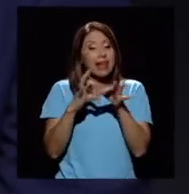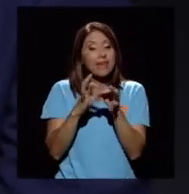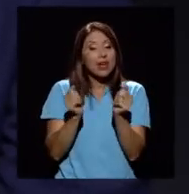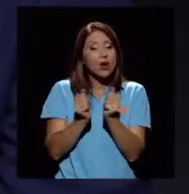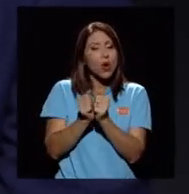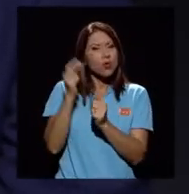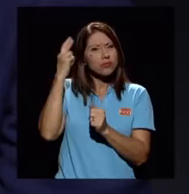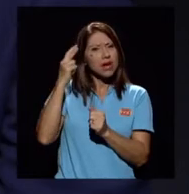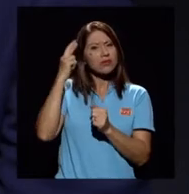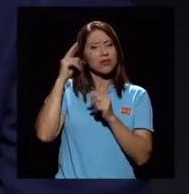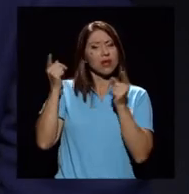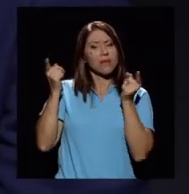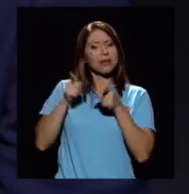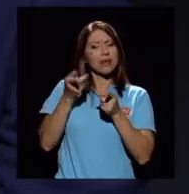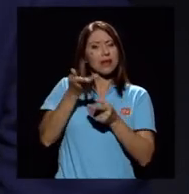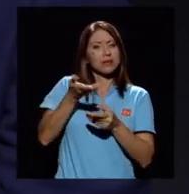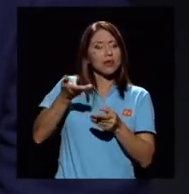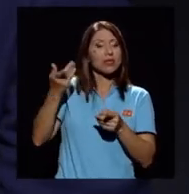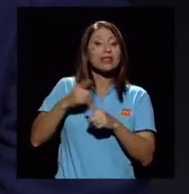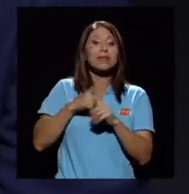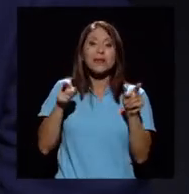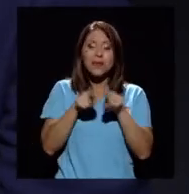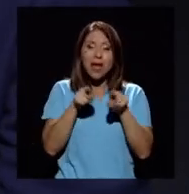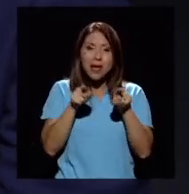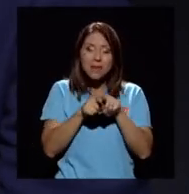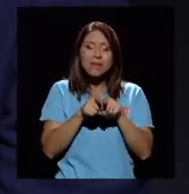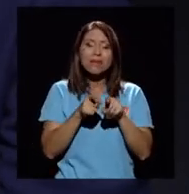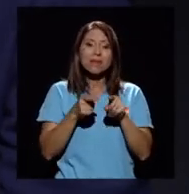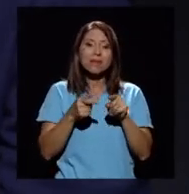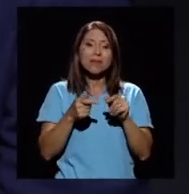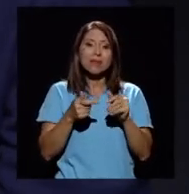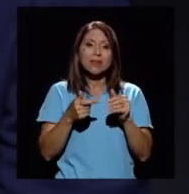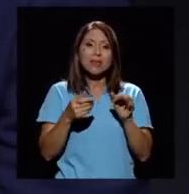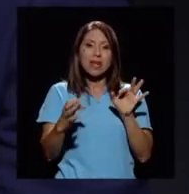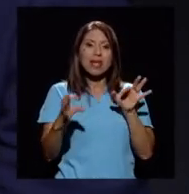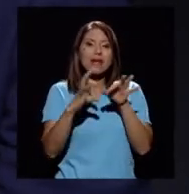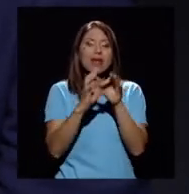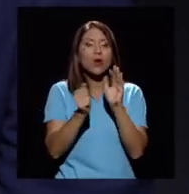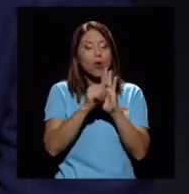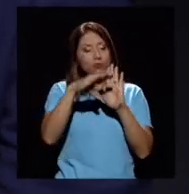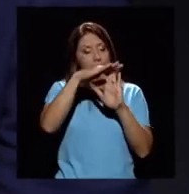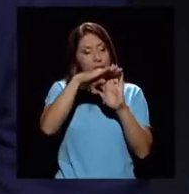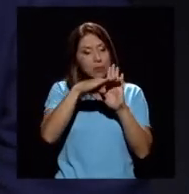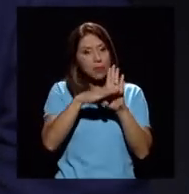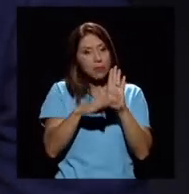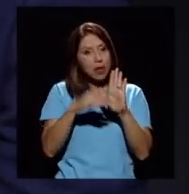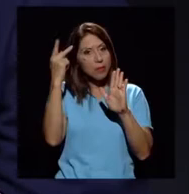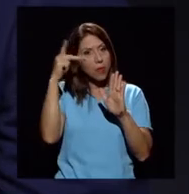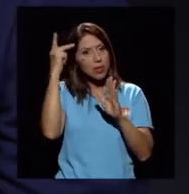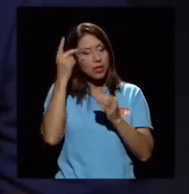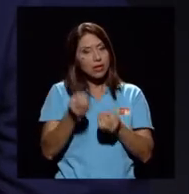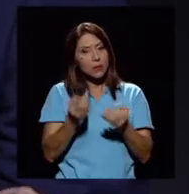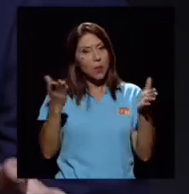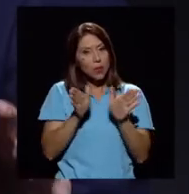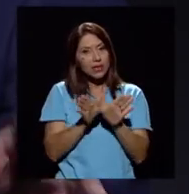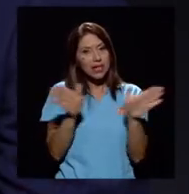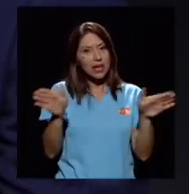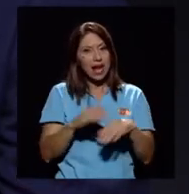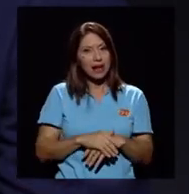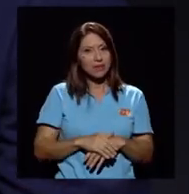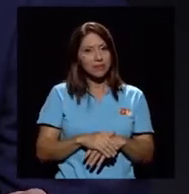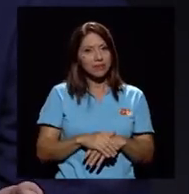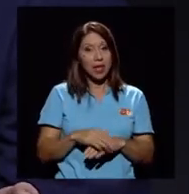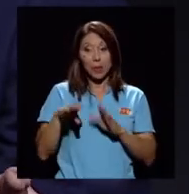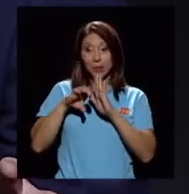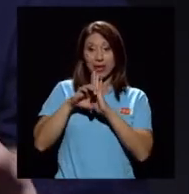Pero tiene que ver mucho desde el punto de, tiene que ver con las políticas públicas en general, ¿verdad? Al final, el ejemplo de los